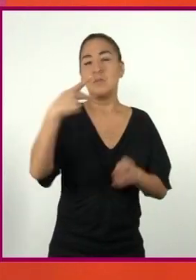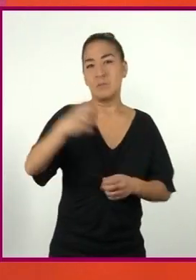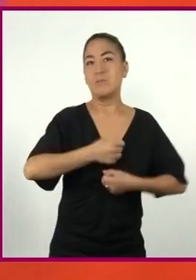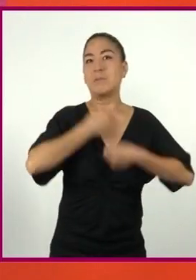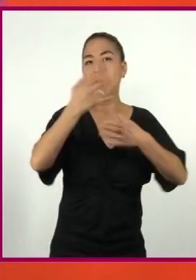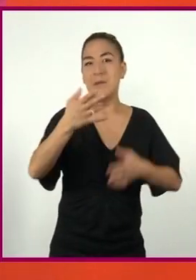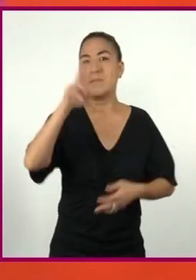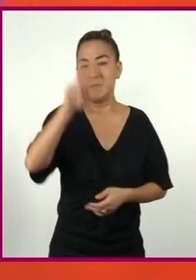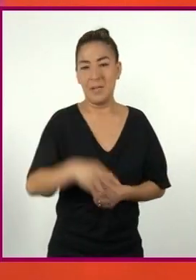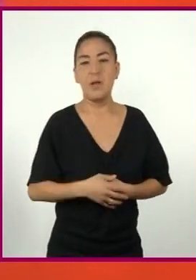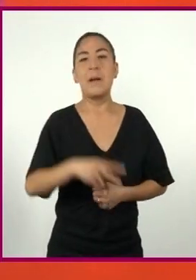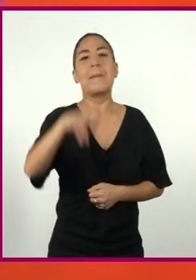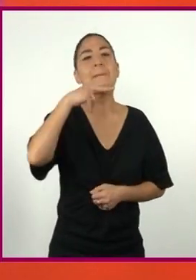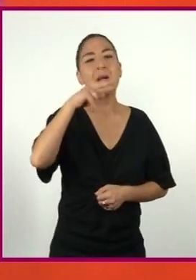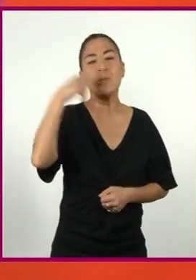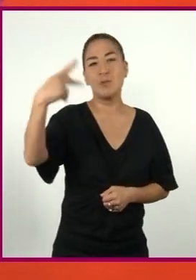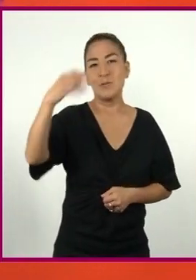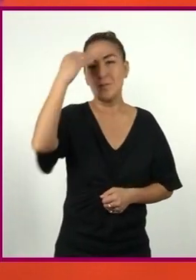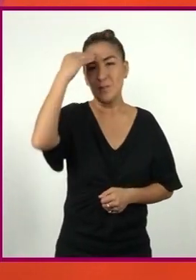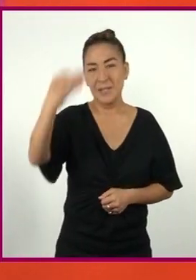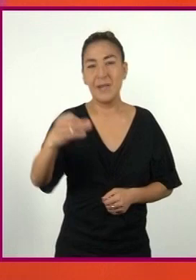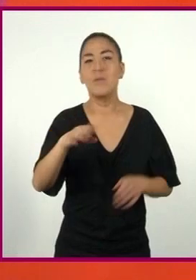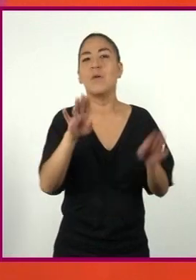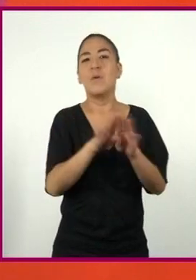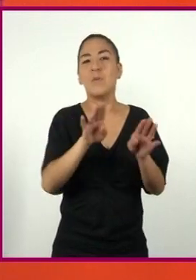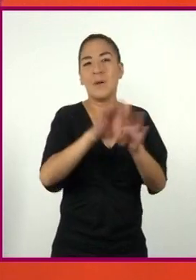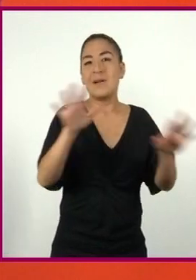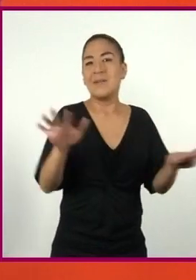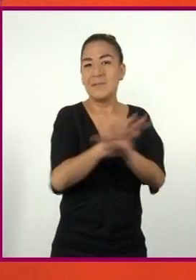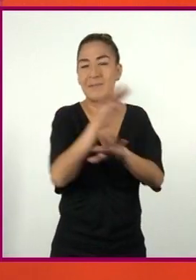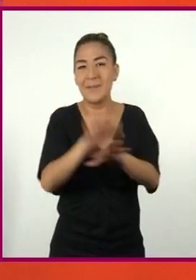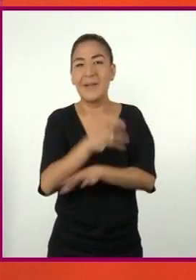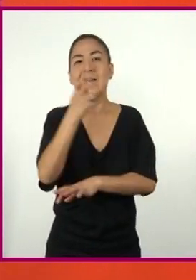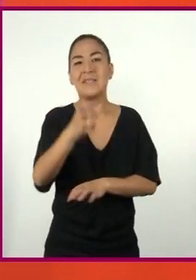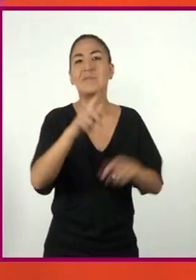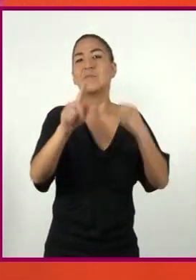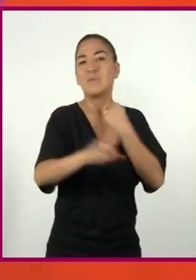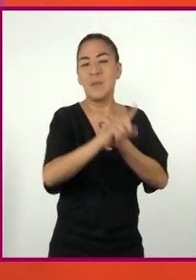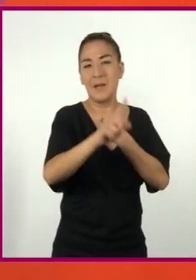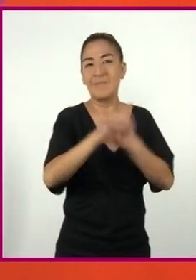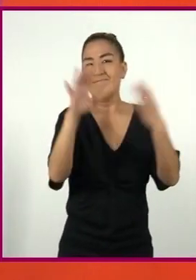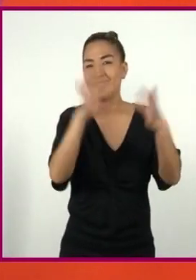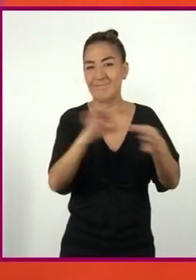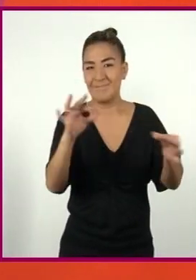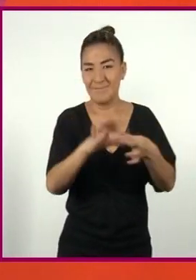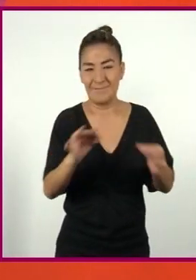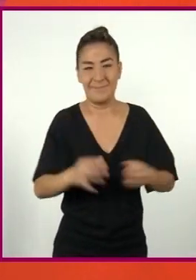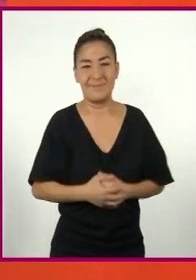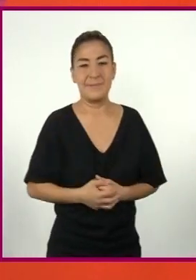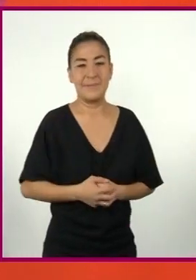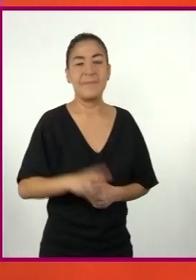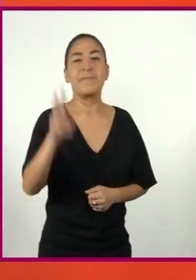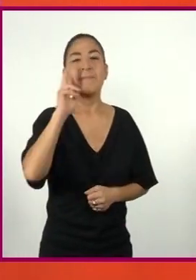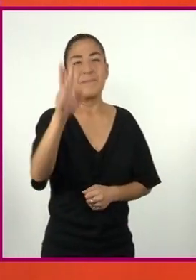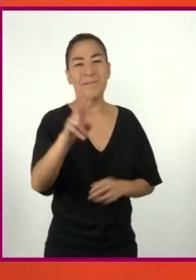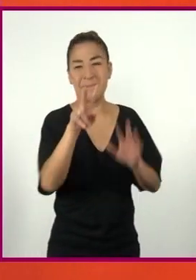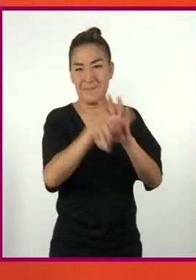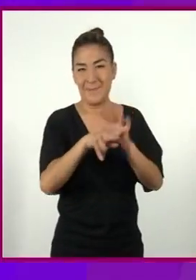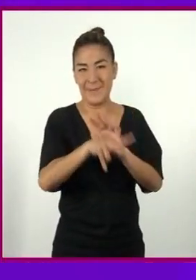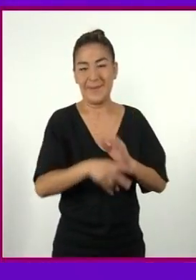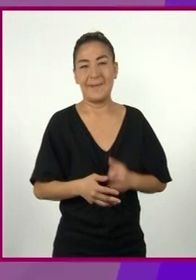utilizan, el tiempo en que están conjugados y el tipo de situaciones que narran. ¡Corre